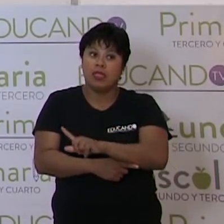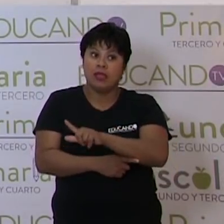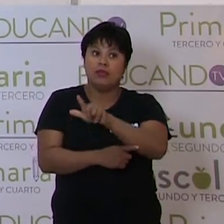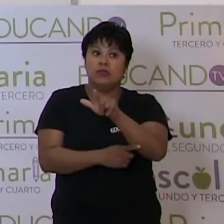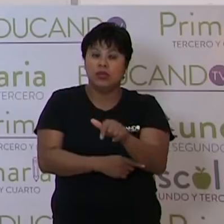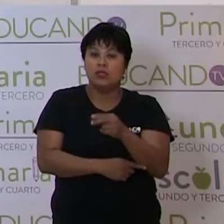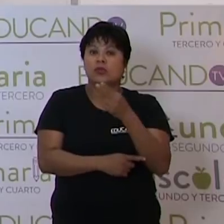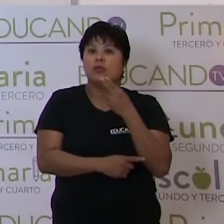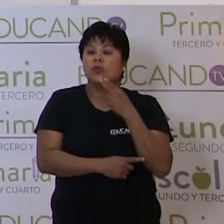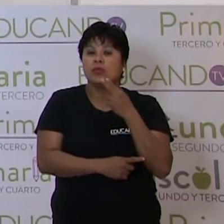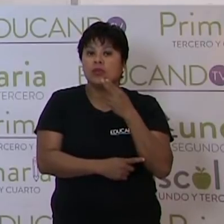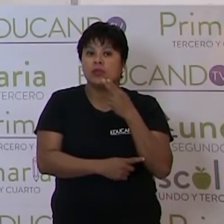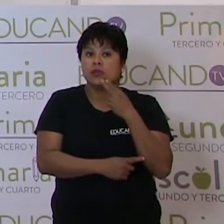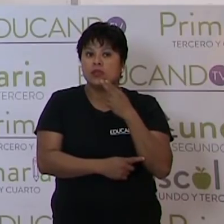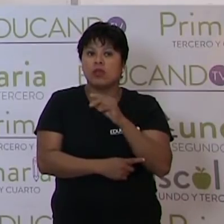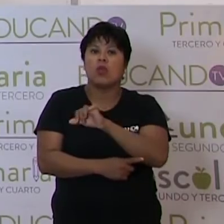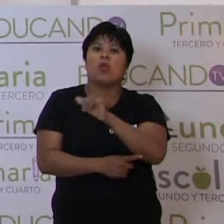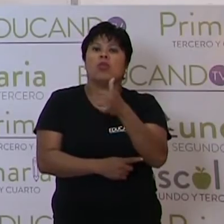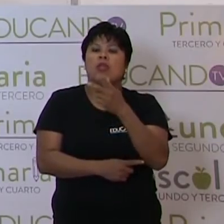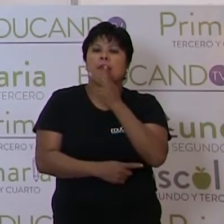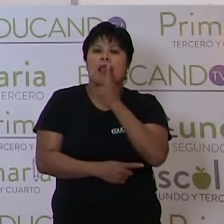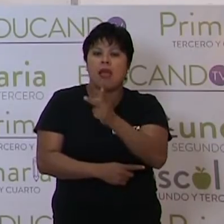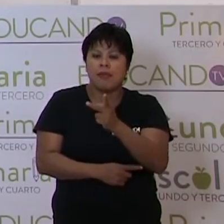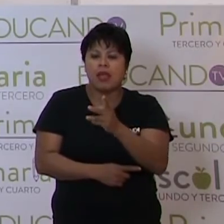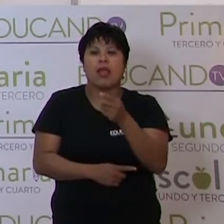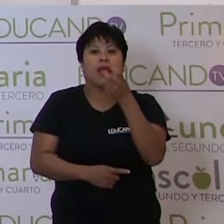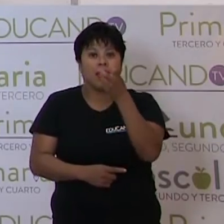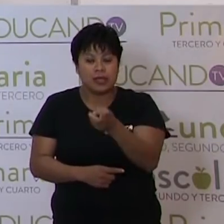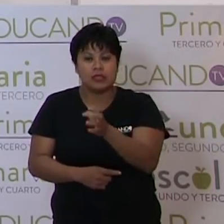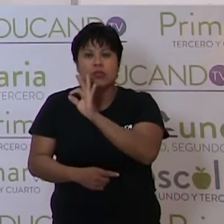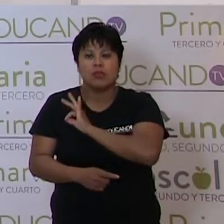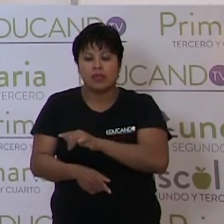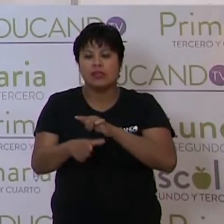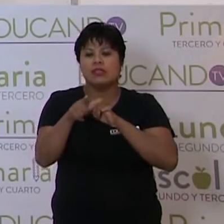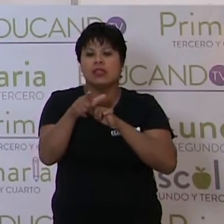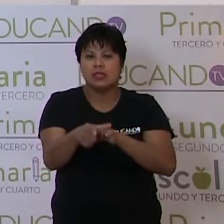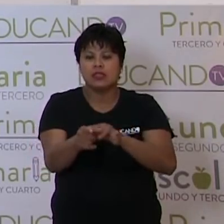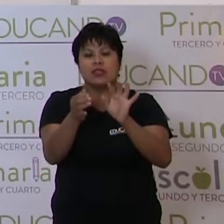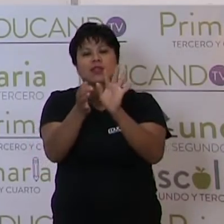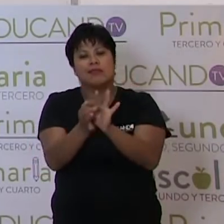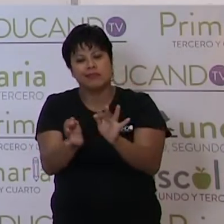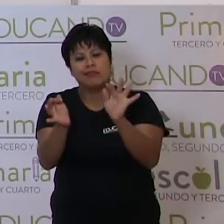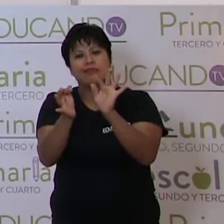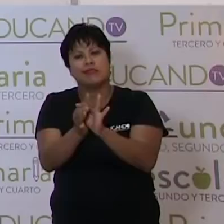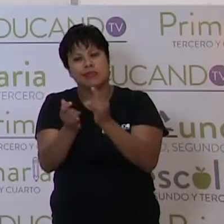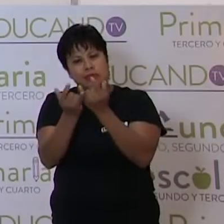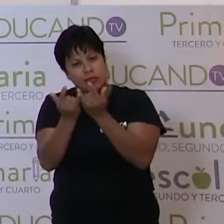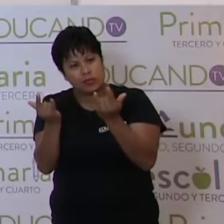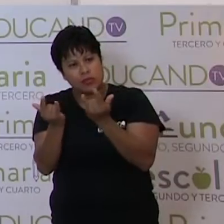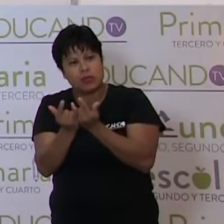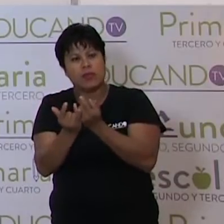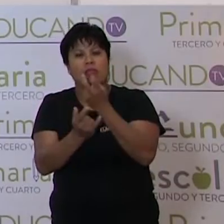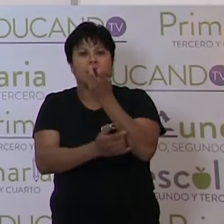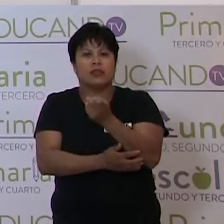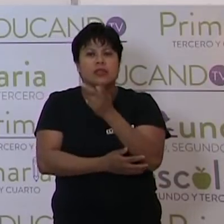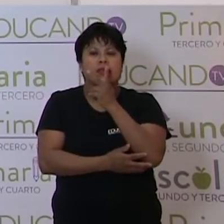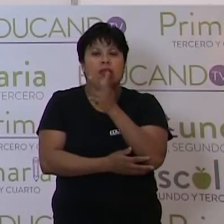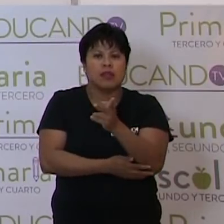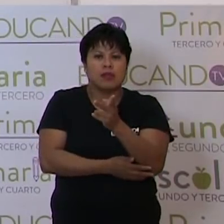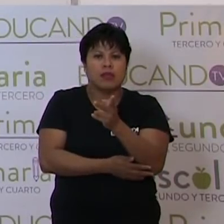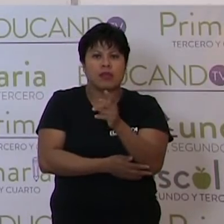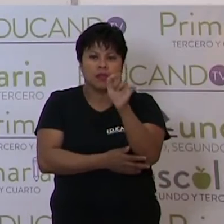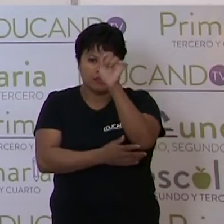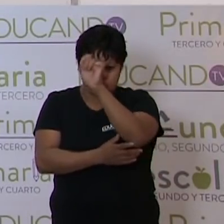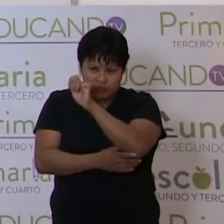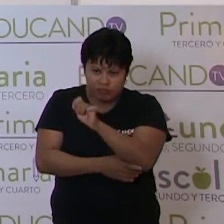Después utiliza otra palabra que le permite seguir con su narración. Y es la palabra que